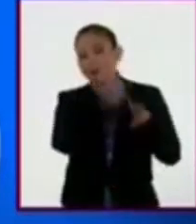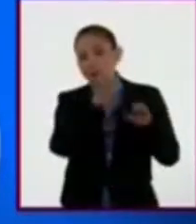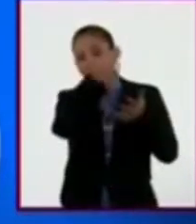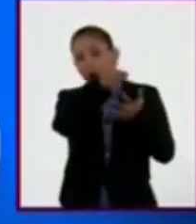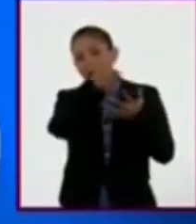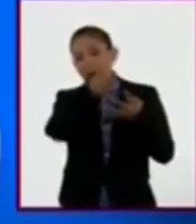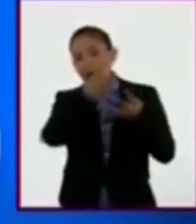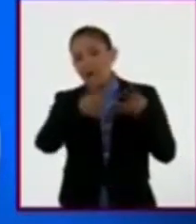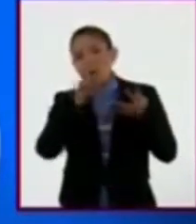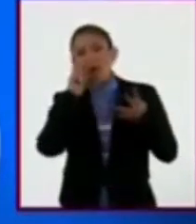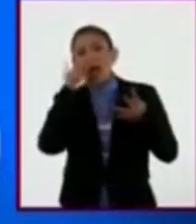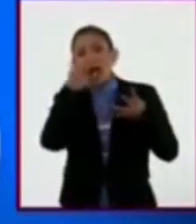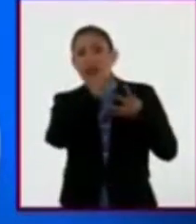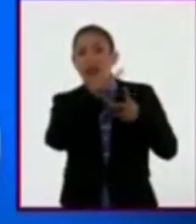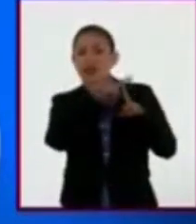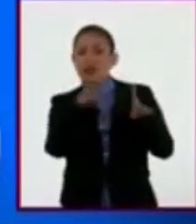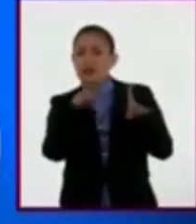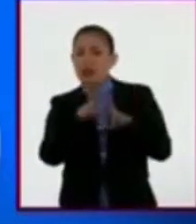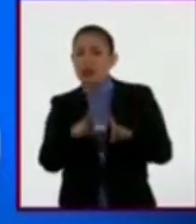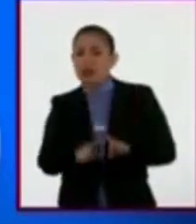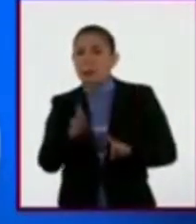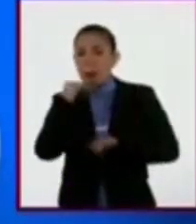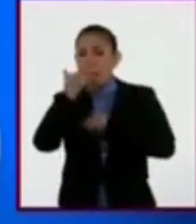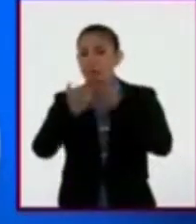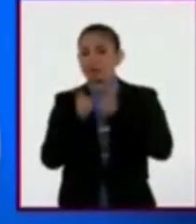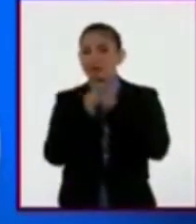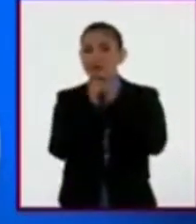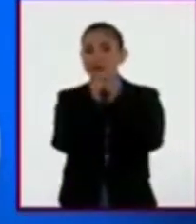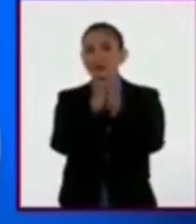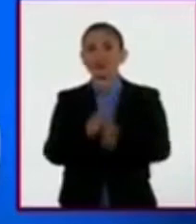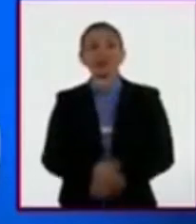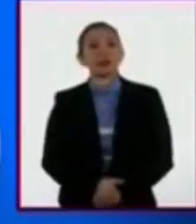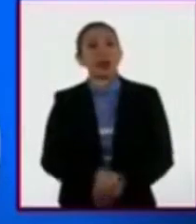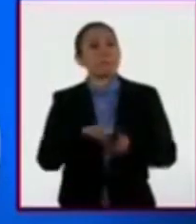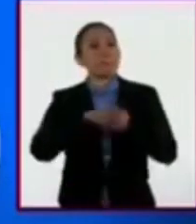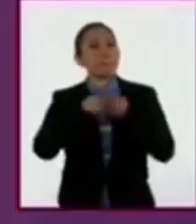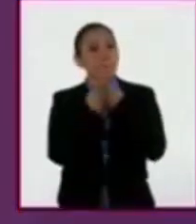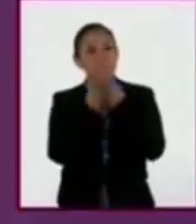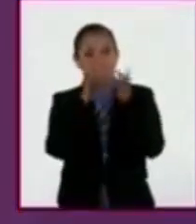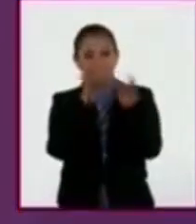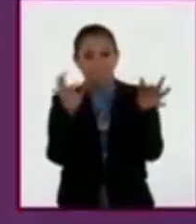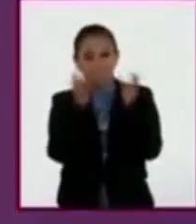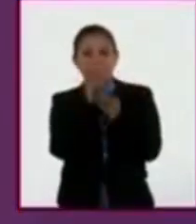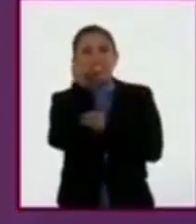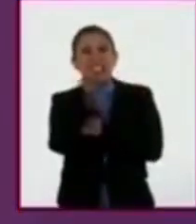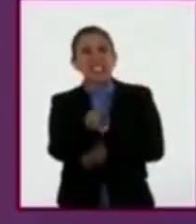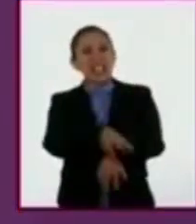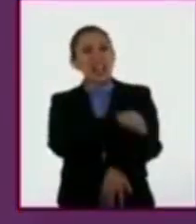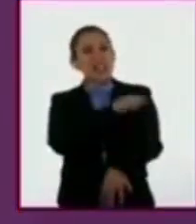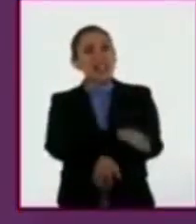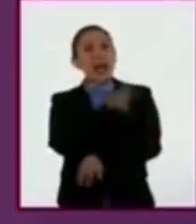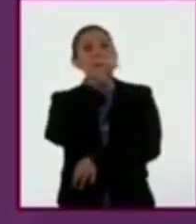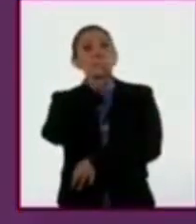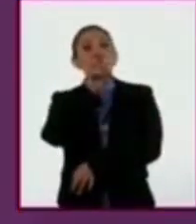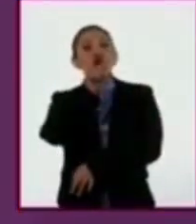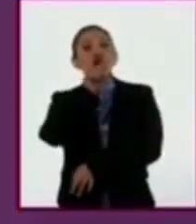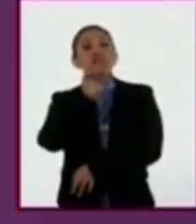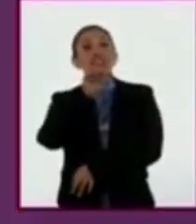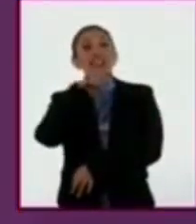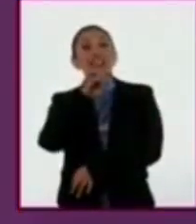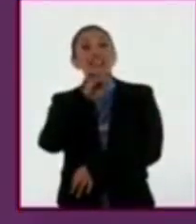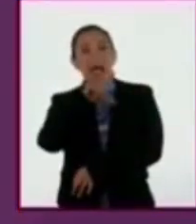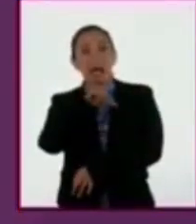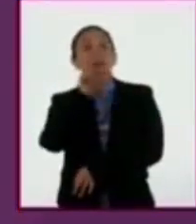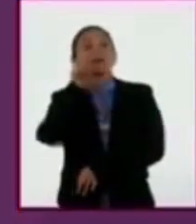por parte y veremos cada variable para avanzar juntos. Empecemos explicando qué es la energía potencial. Esta